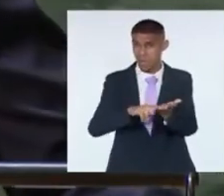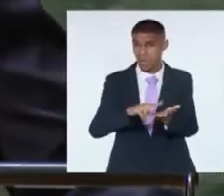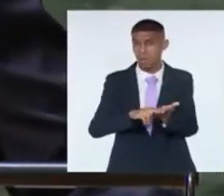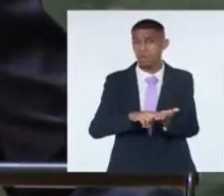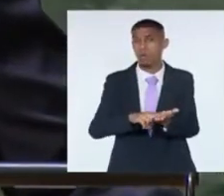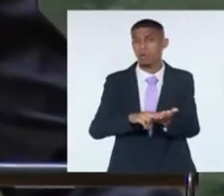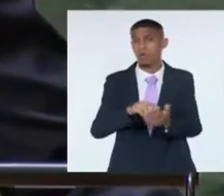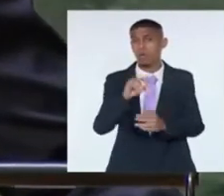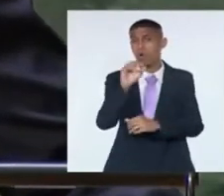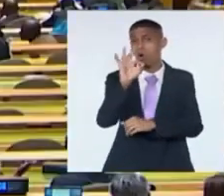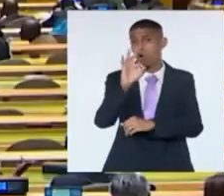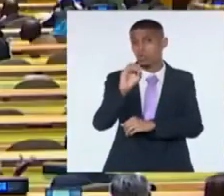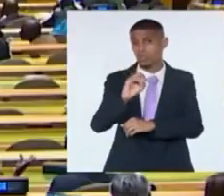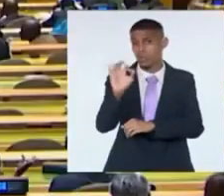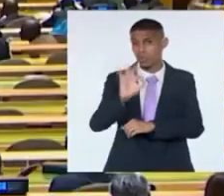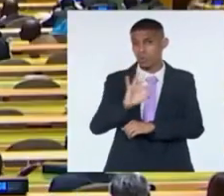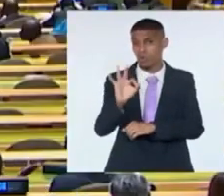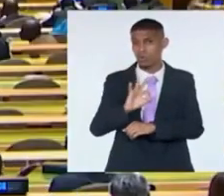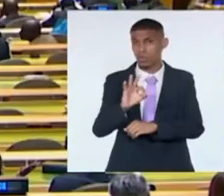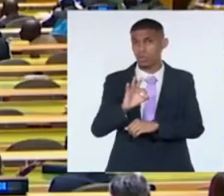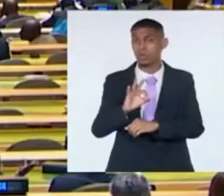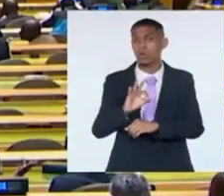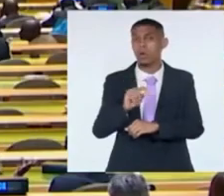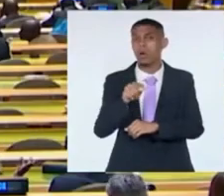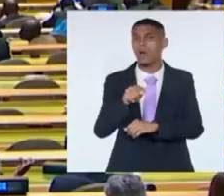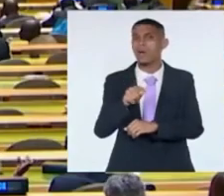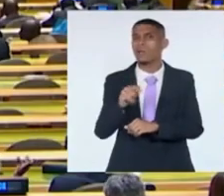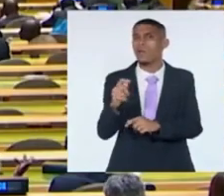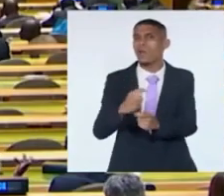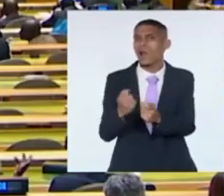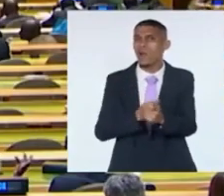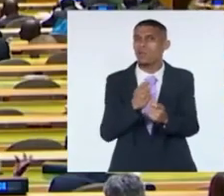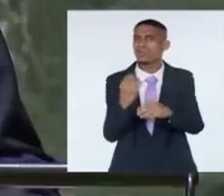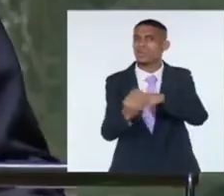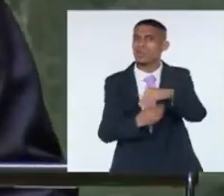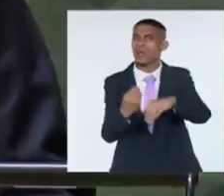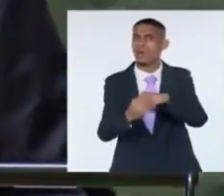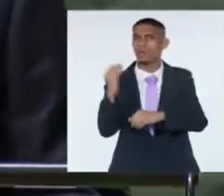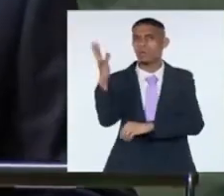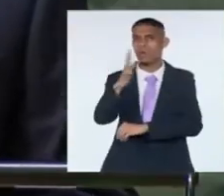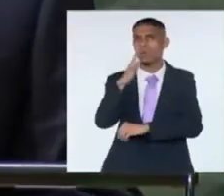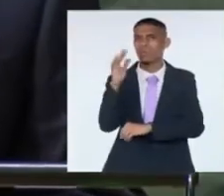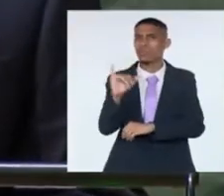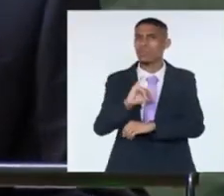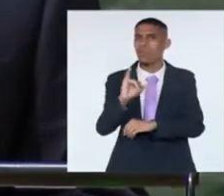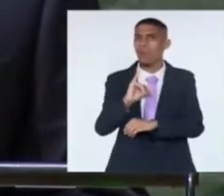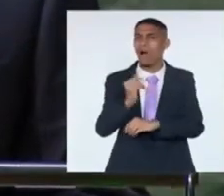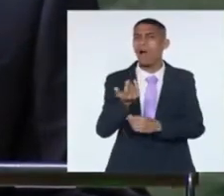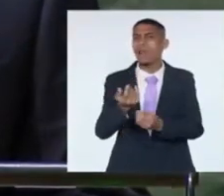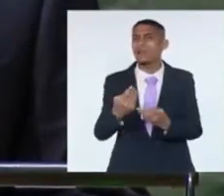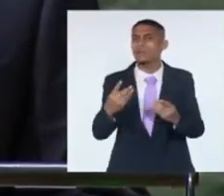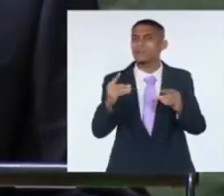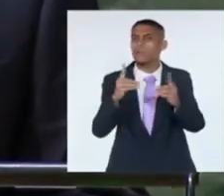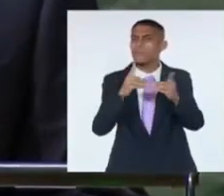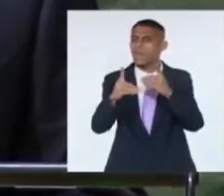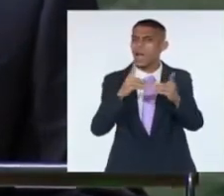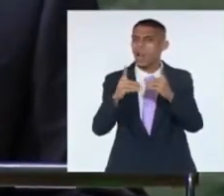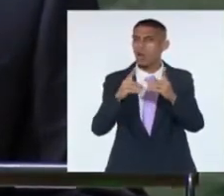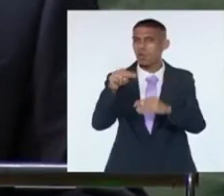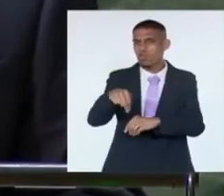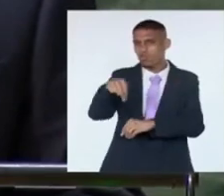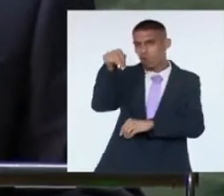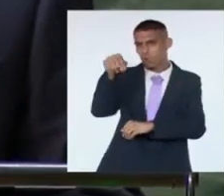80% de la población mundial llamó la lucha contra el cambio climático y a la cooperación norte sur porque los esfuerzos de los países